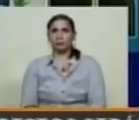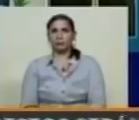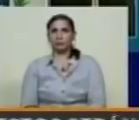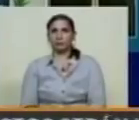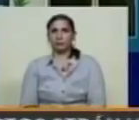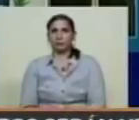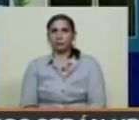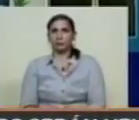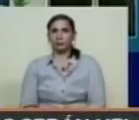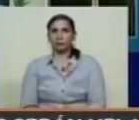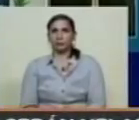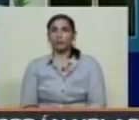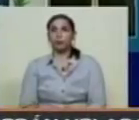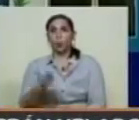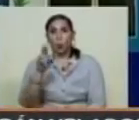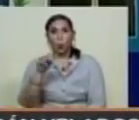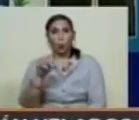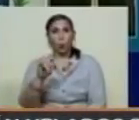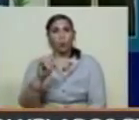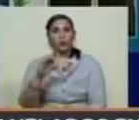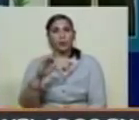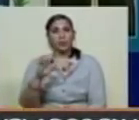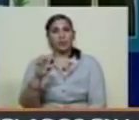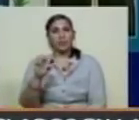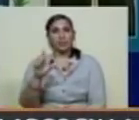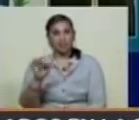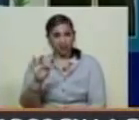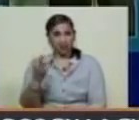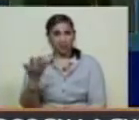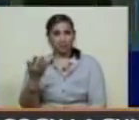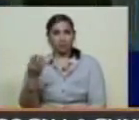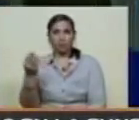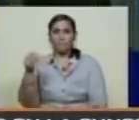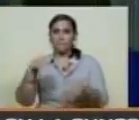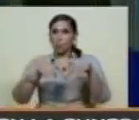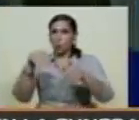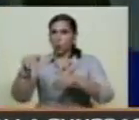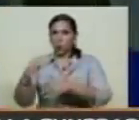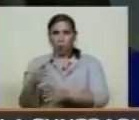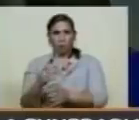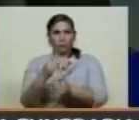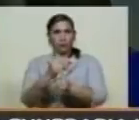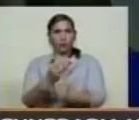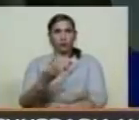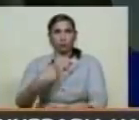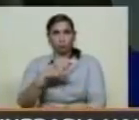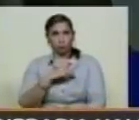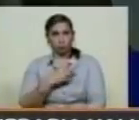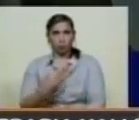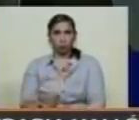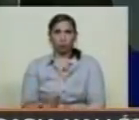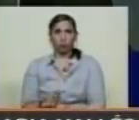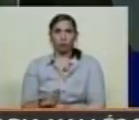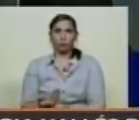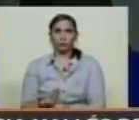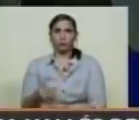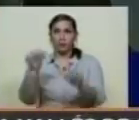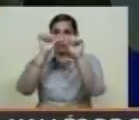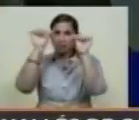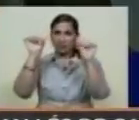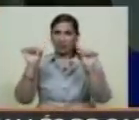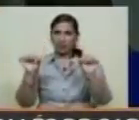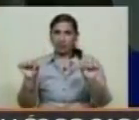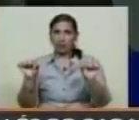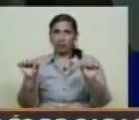nuevo voto de confianza a nosotros, a nosotras, que como parte del sistema de